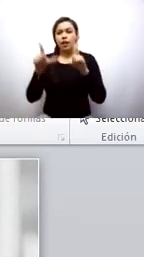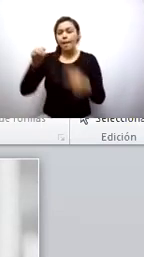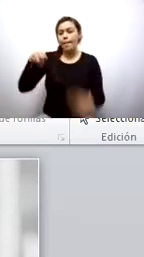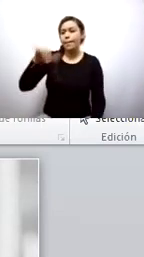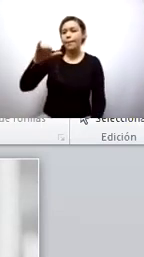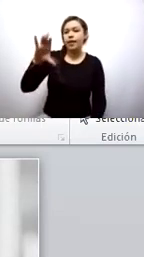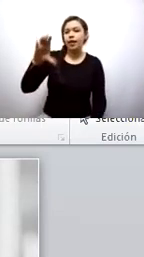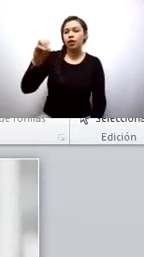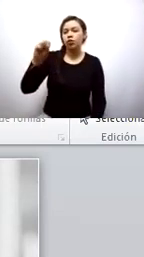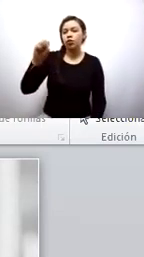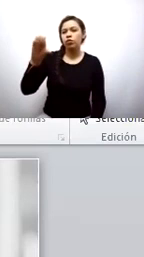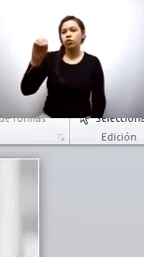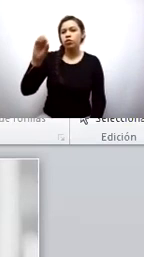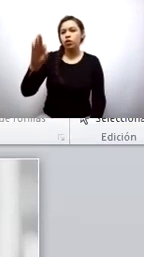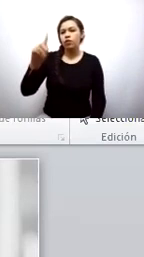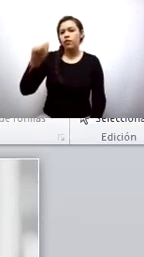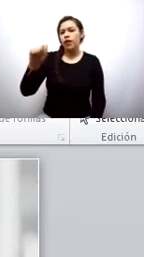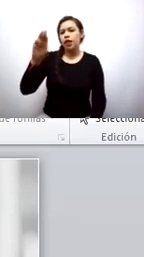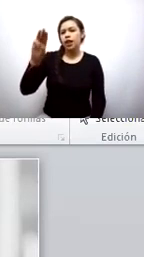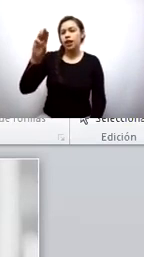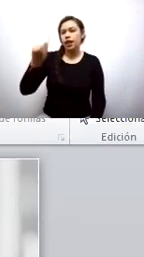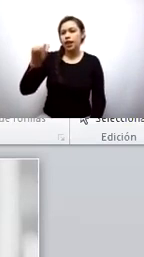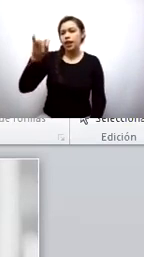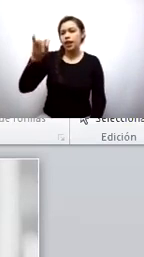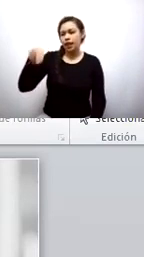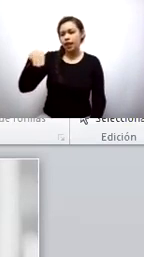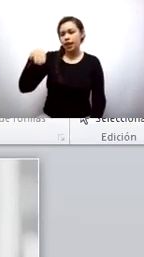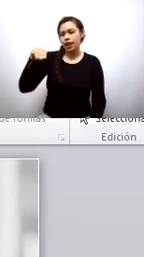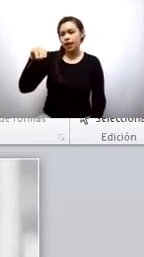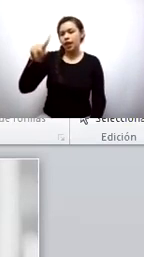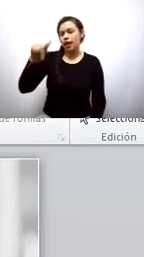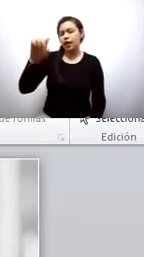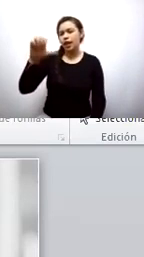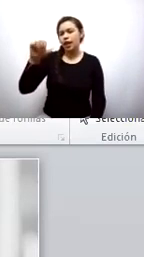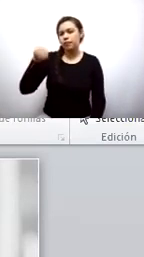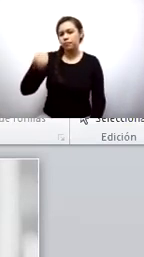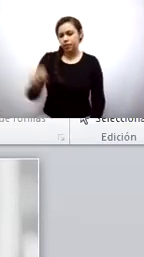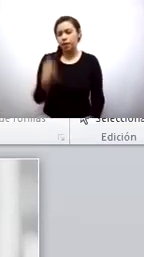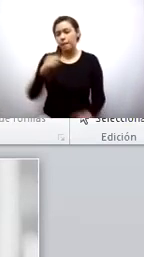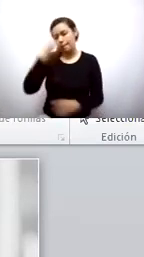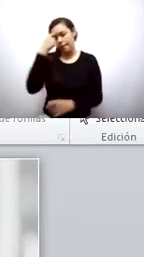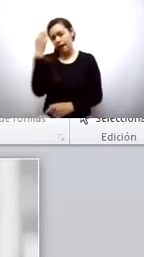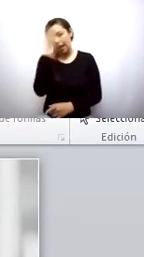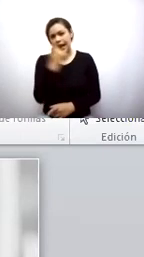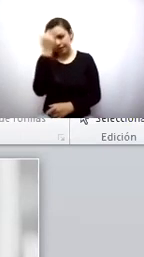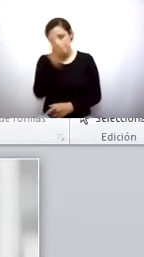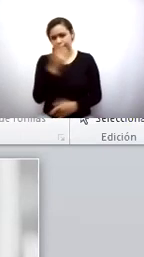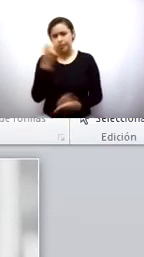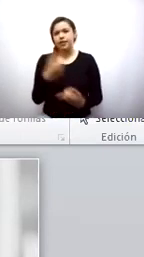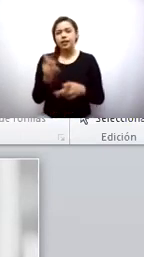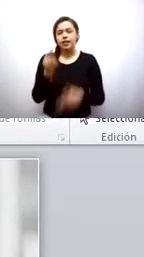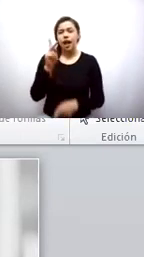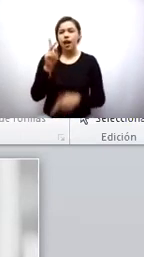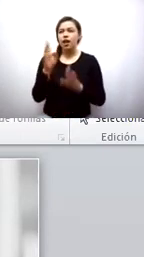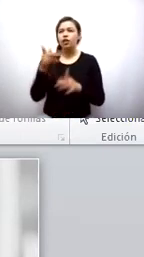Teams o al menos ha escuchado hablar de ella, ¿no? Para poder ir checando la intervención que tendremos